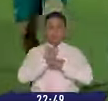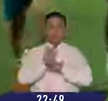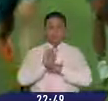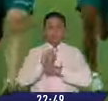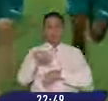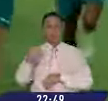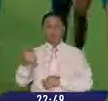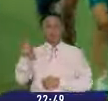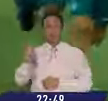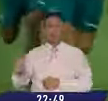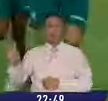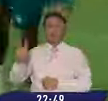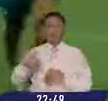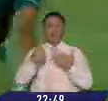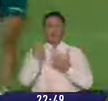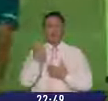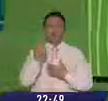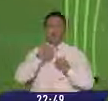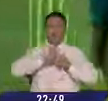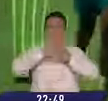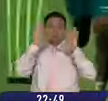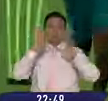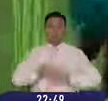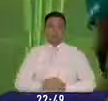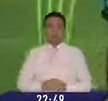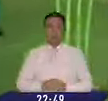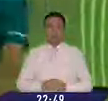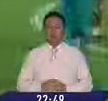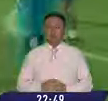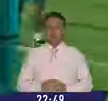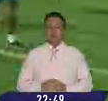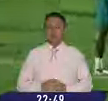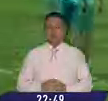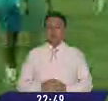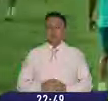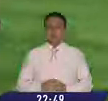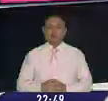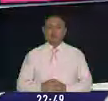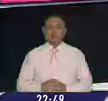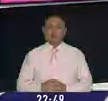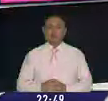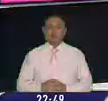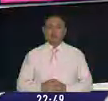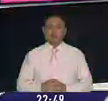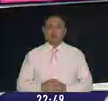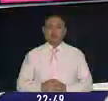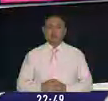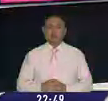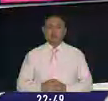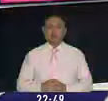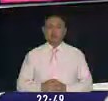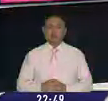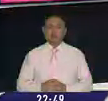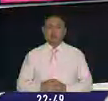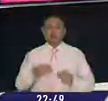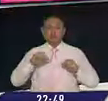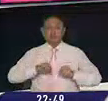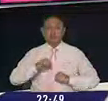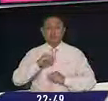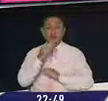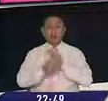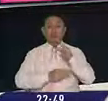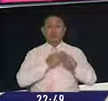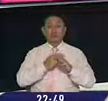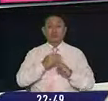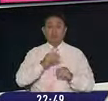día viernes a las 11 horas, informó Antonio Reyes. En pleno desarrollo del Mundial de